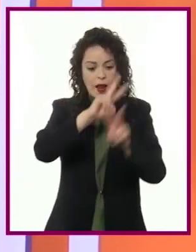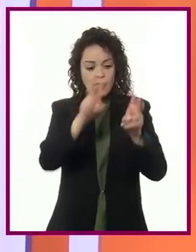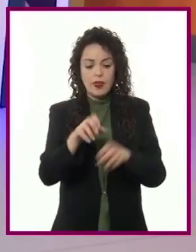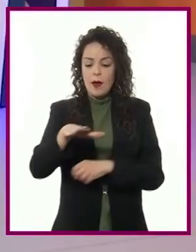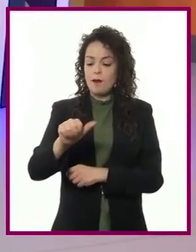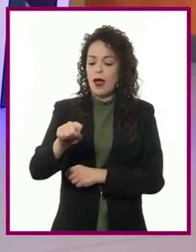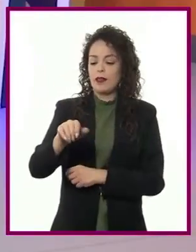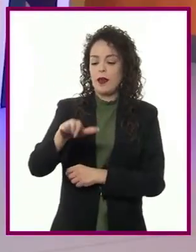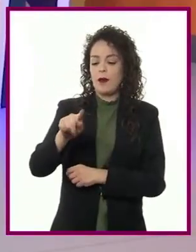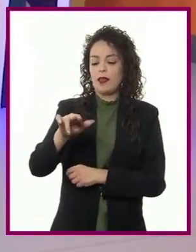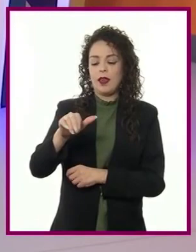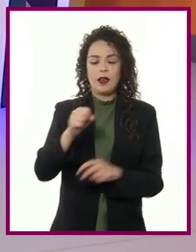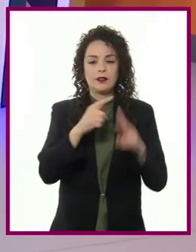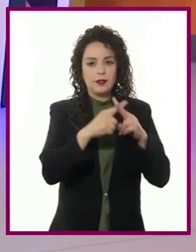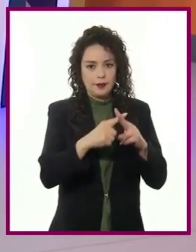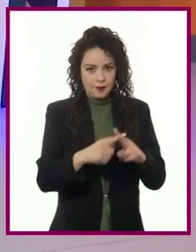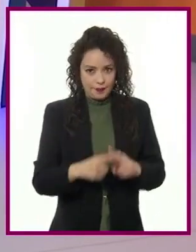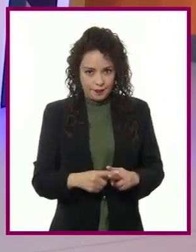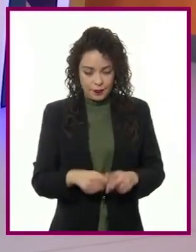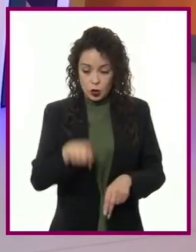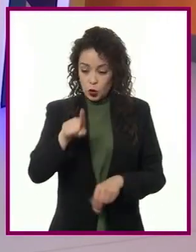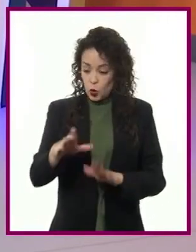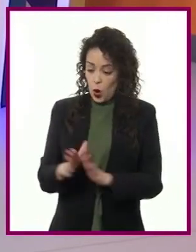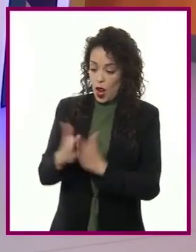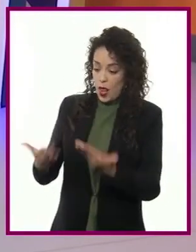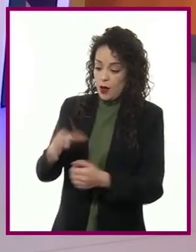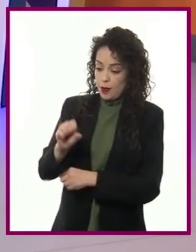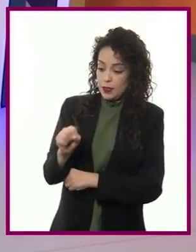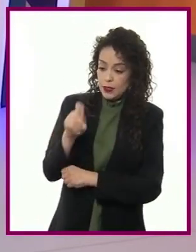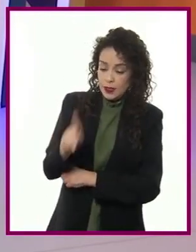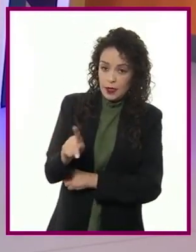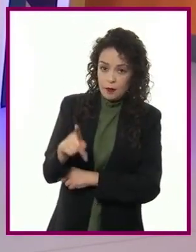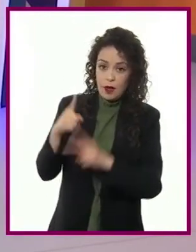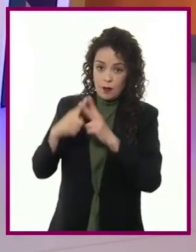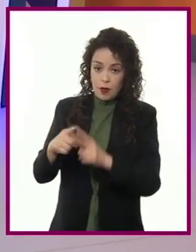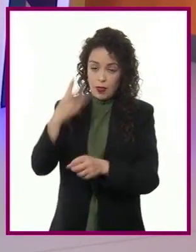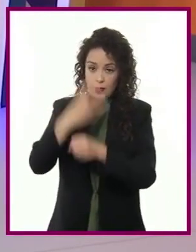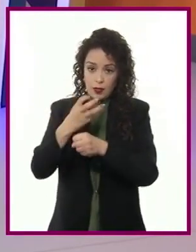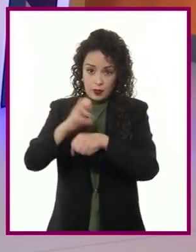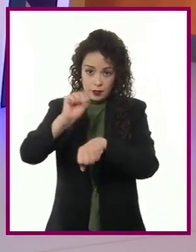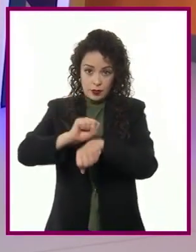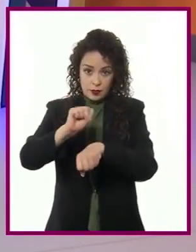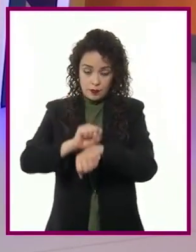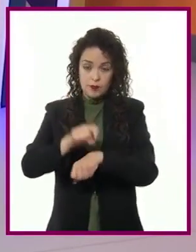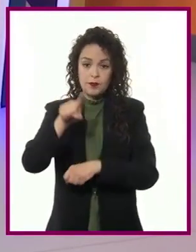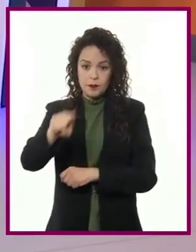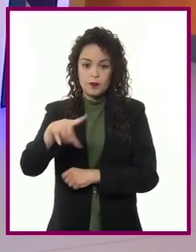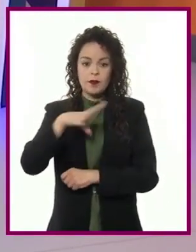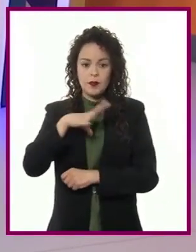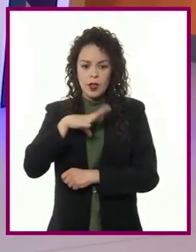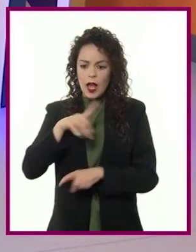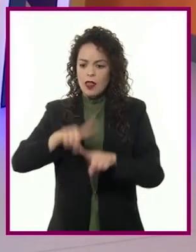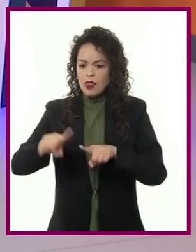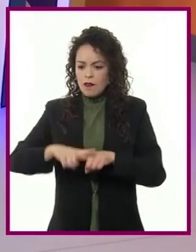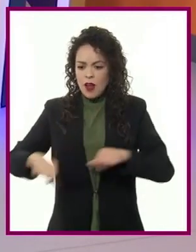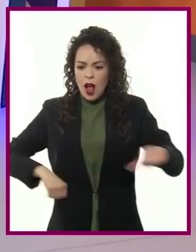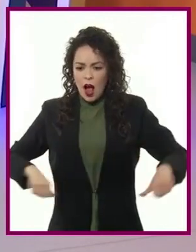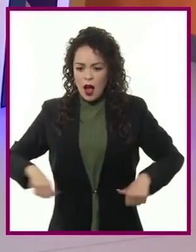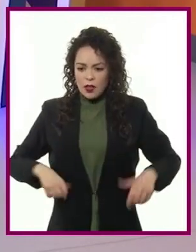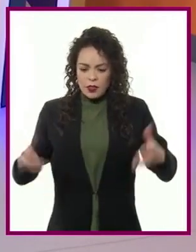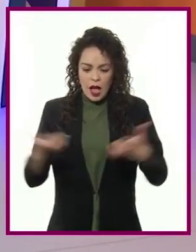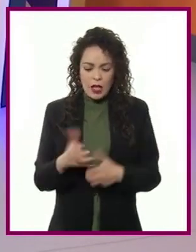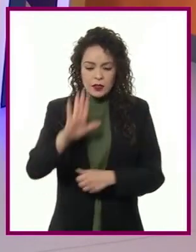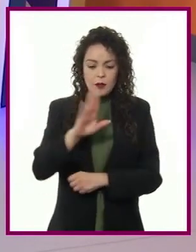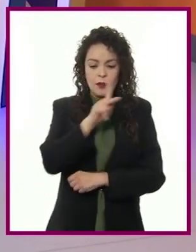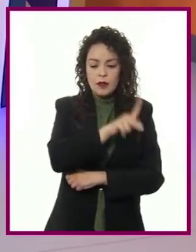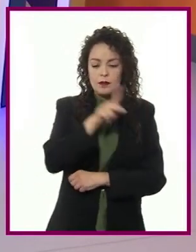En su libro de texto de matemáticas de 3er grado, tienen problemas y ejercicios similares al